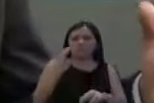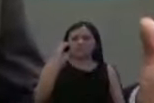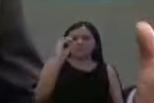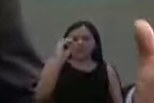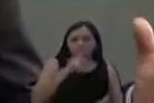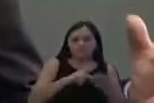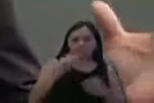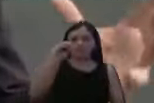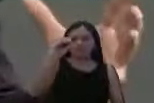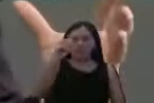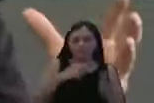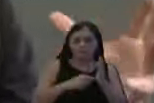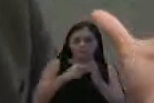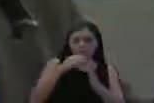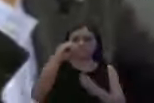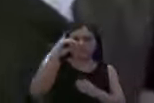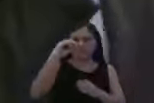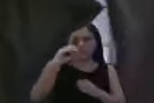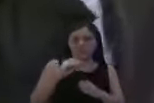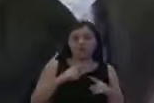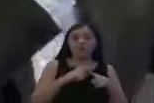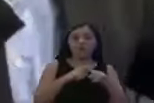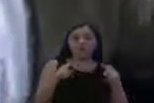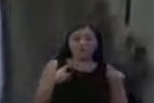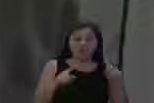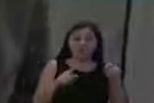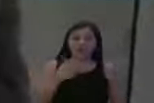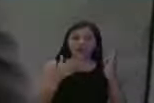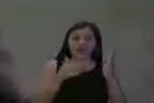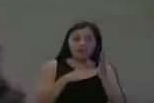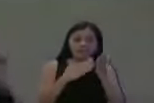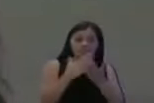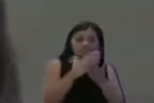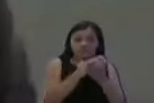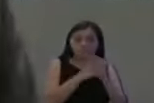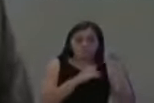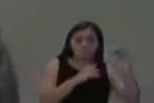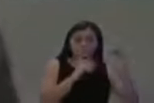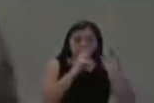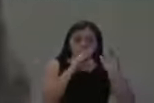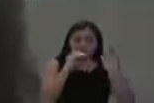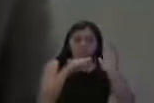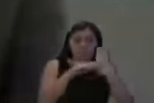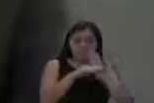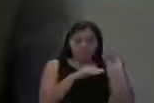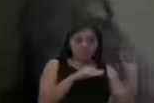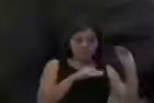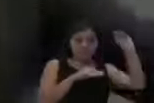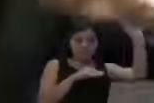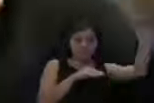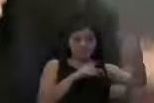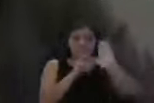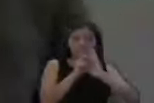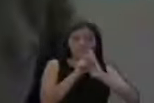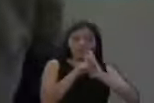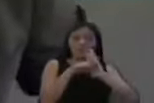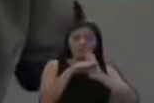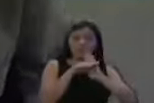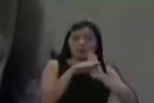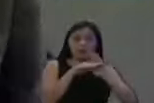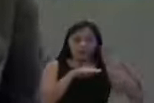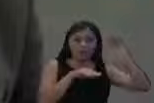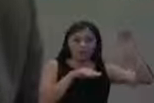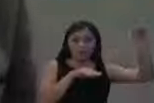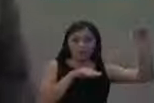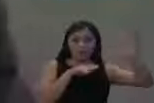considera lo que se hubiera ganado si ponía esos $1,000 en el banco y si ustedes ponían esos $1,000 en el banco eso es lo que no le dice la oposición